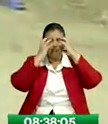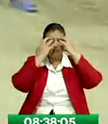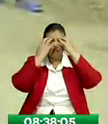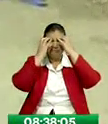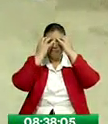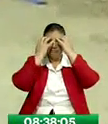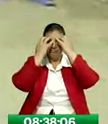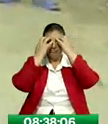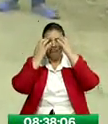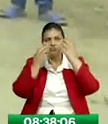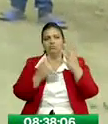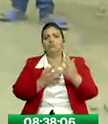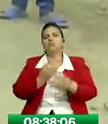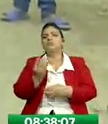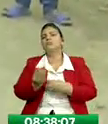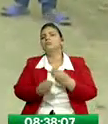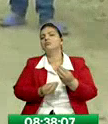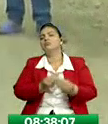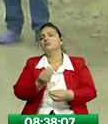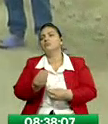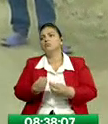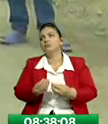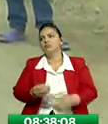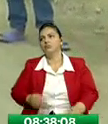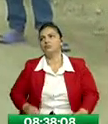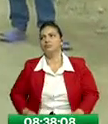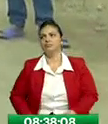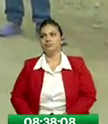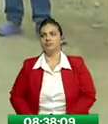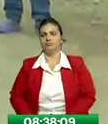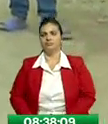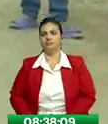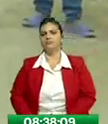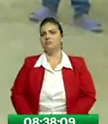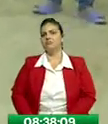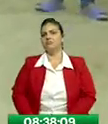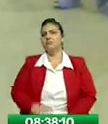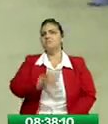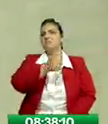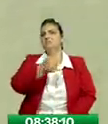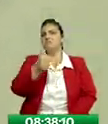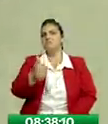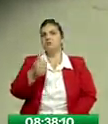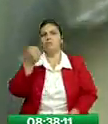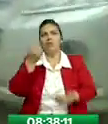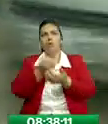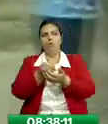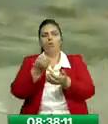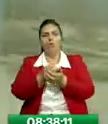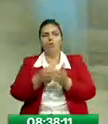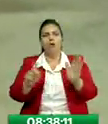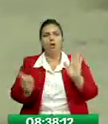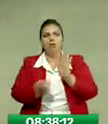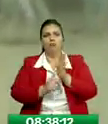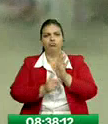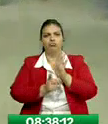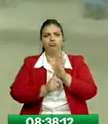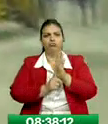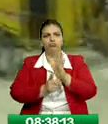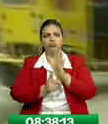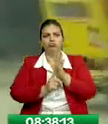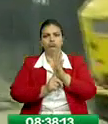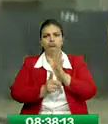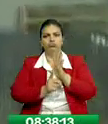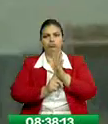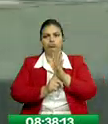ganando terreno, ellos han procurado abastecerse de estas alarmas comunitarias en combinación y